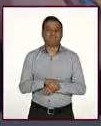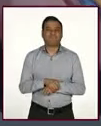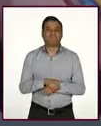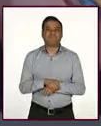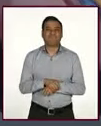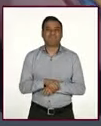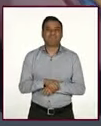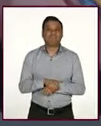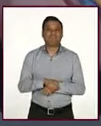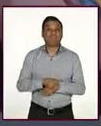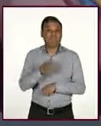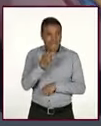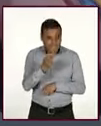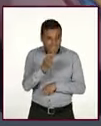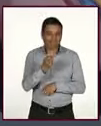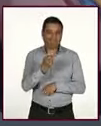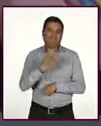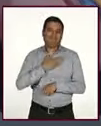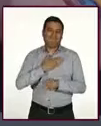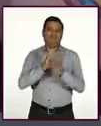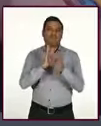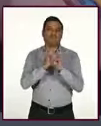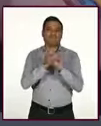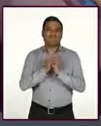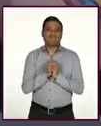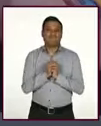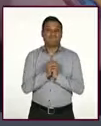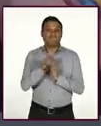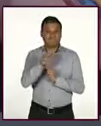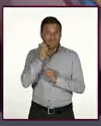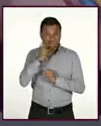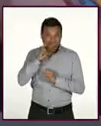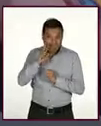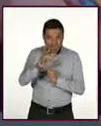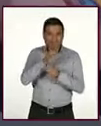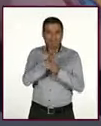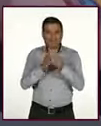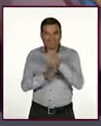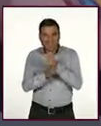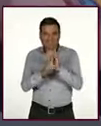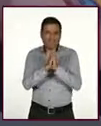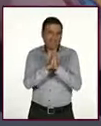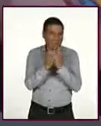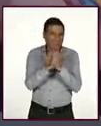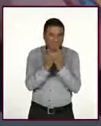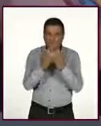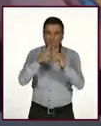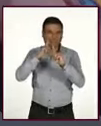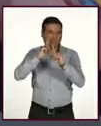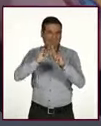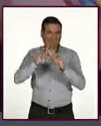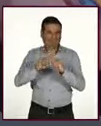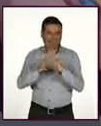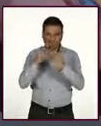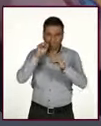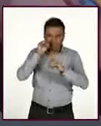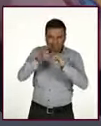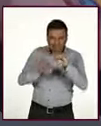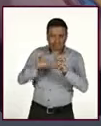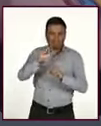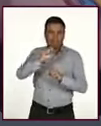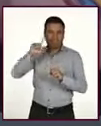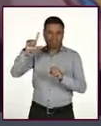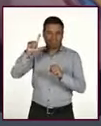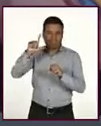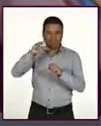Ese es nuestro WhatsApp. Y si desean consultar los materiales realizados por profesionales del sector salud o si necesitan asistencia en línea,